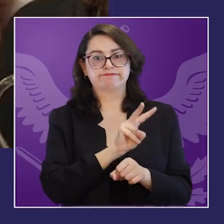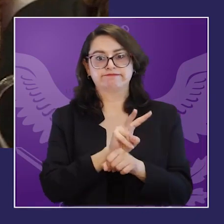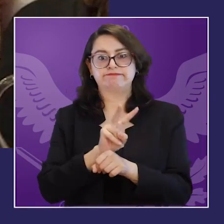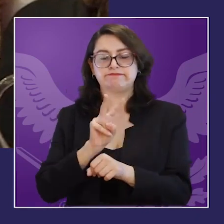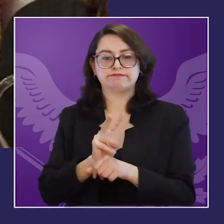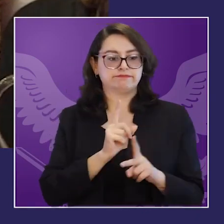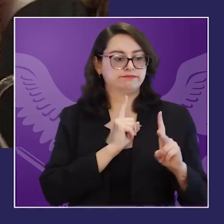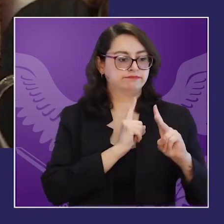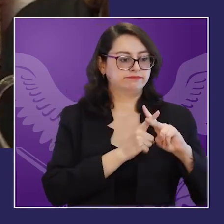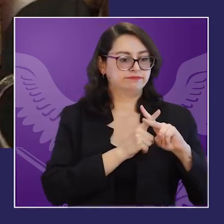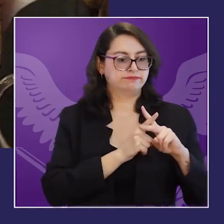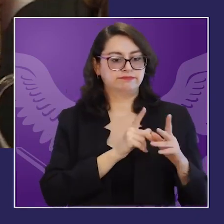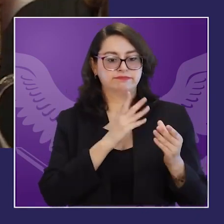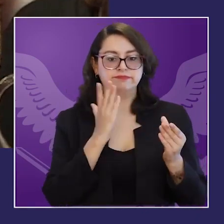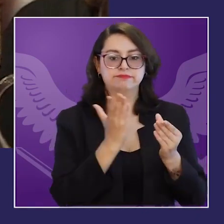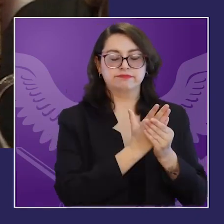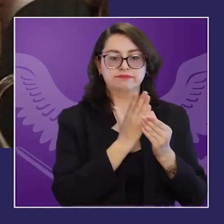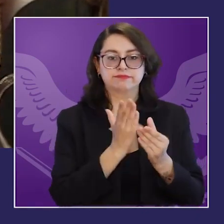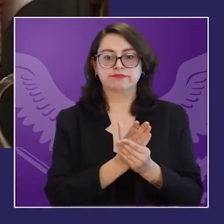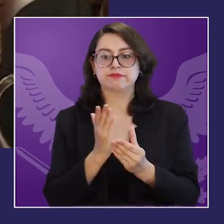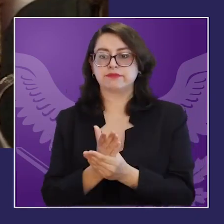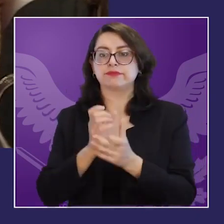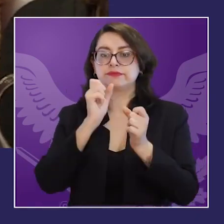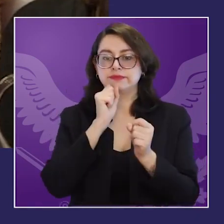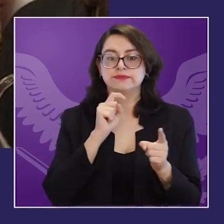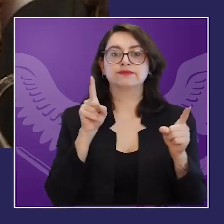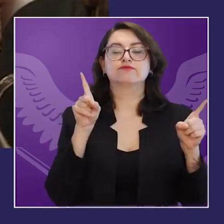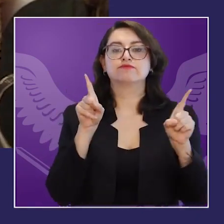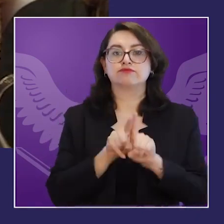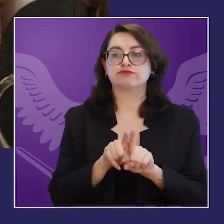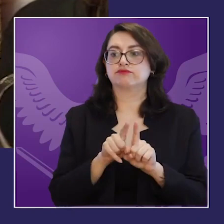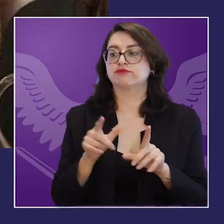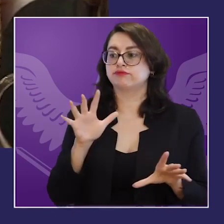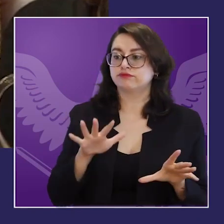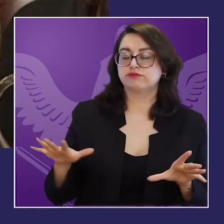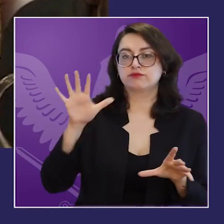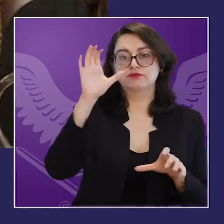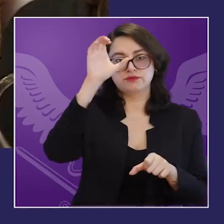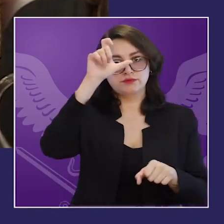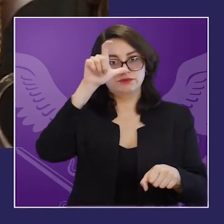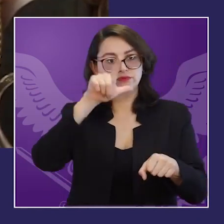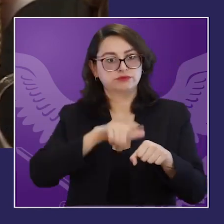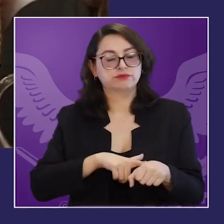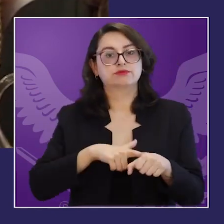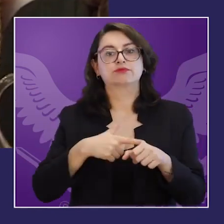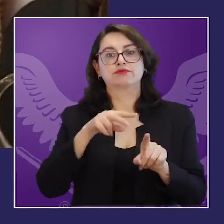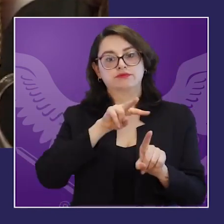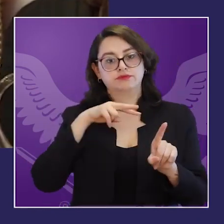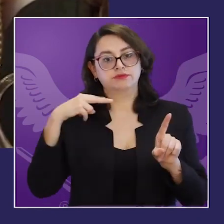estadísticas, sino como un aporte que la sociedad civil realiza para un cambio cultural que dimensione los efectos del